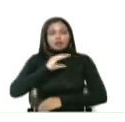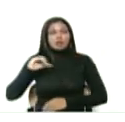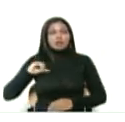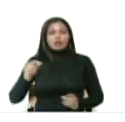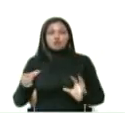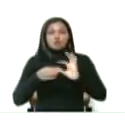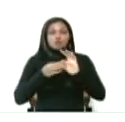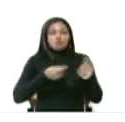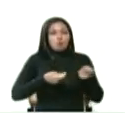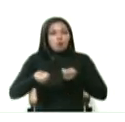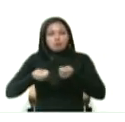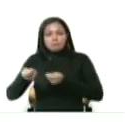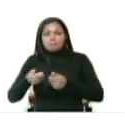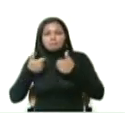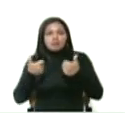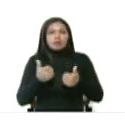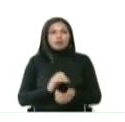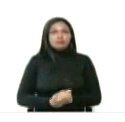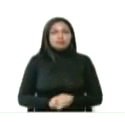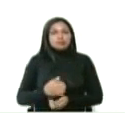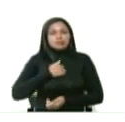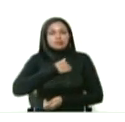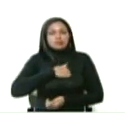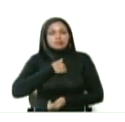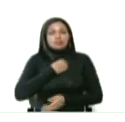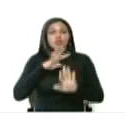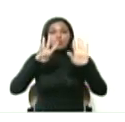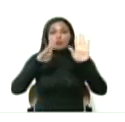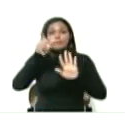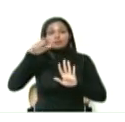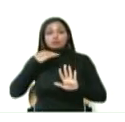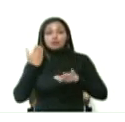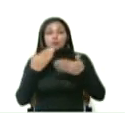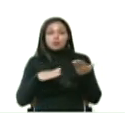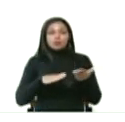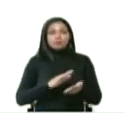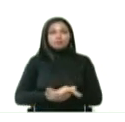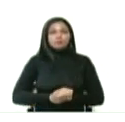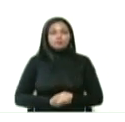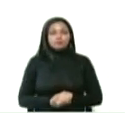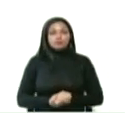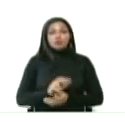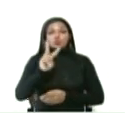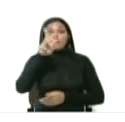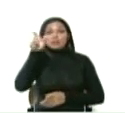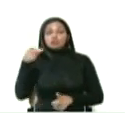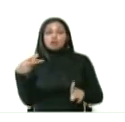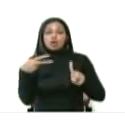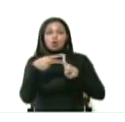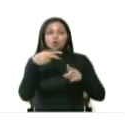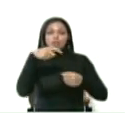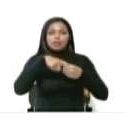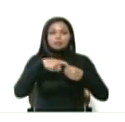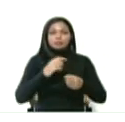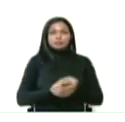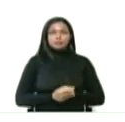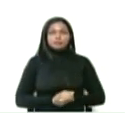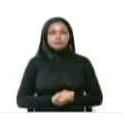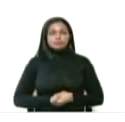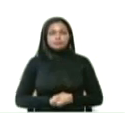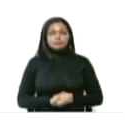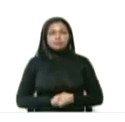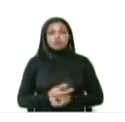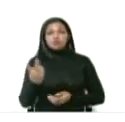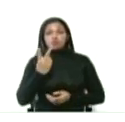y coordinación, lamentablemente 9 fallecidos y 2 en hoteles.